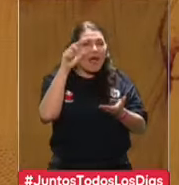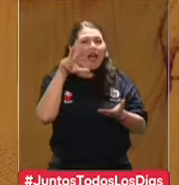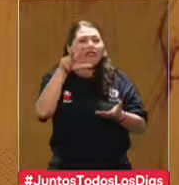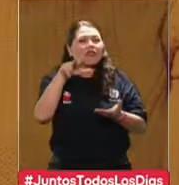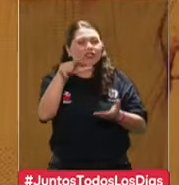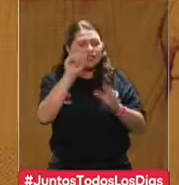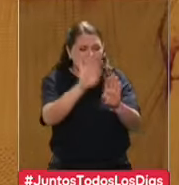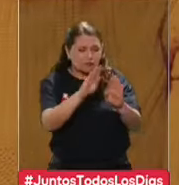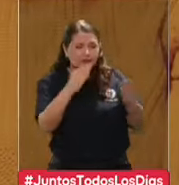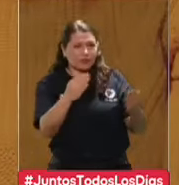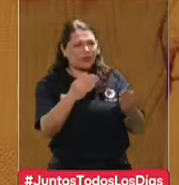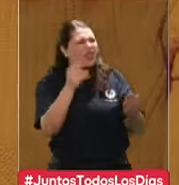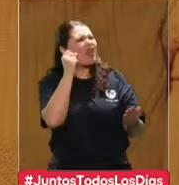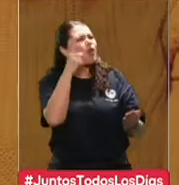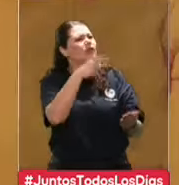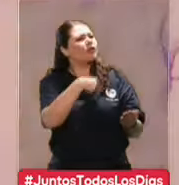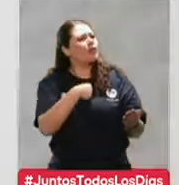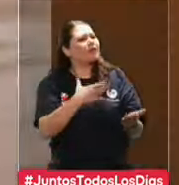Esperanza Pozas Saldivia.